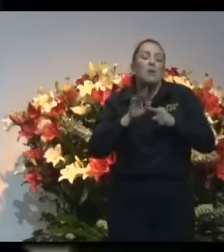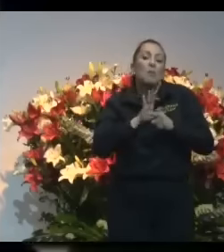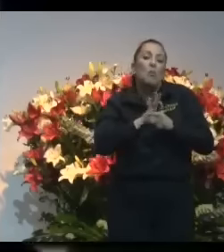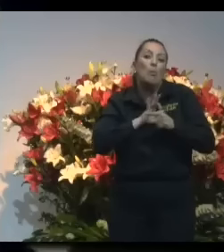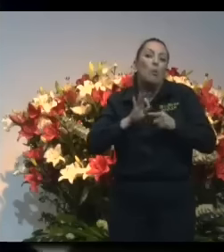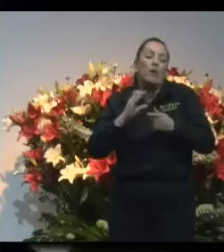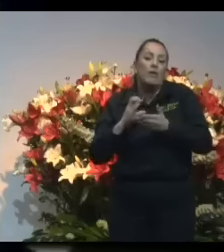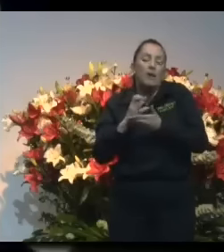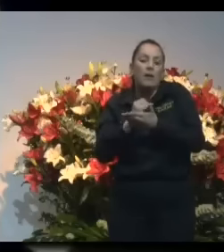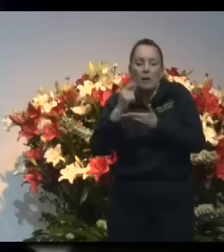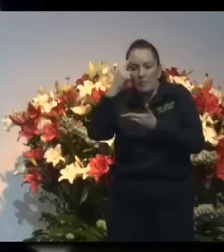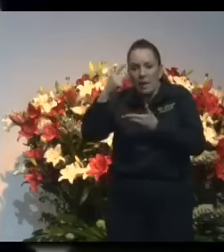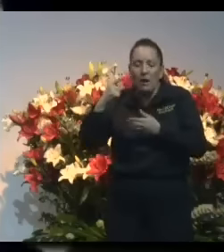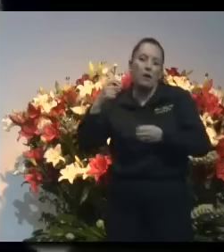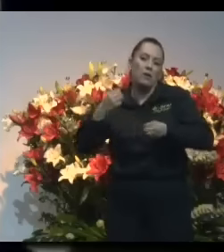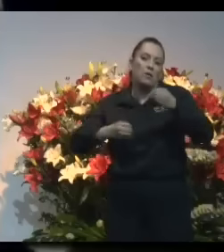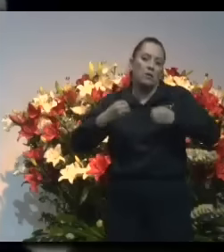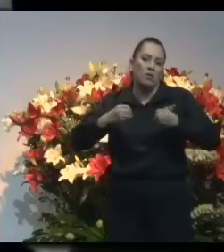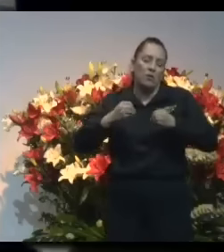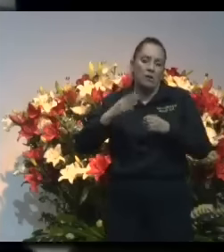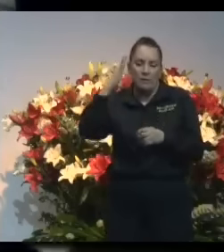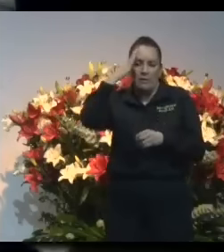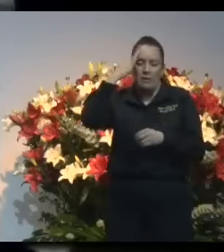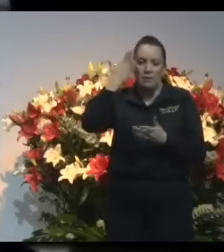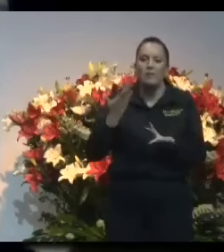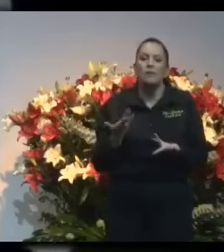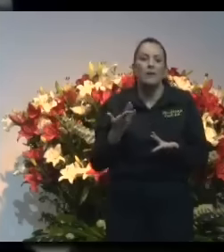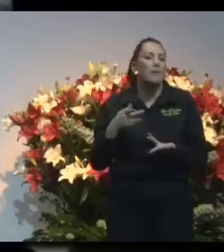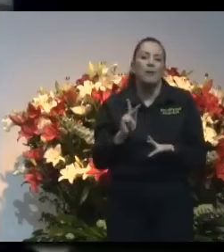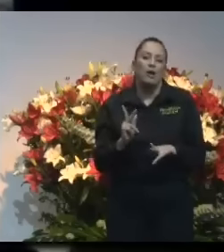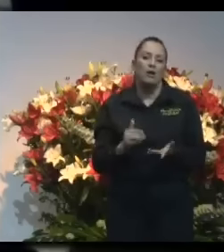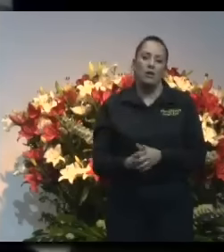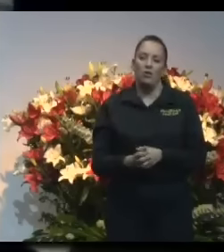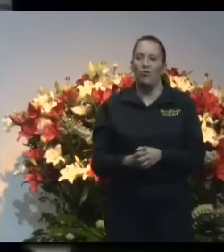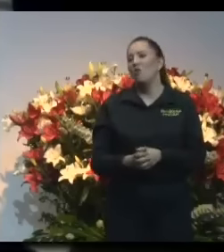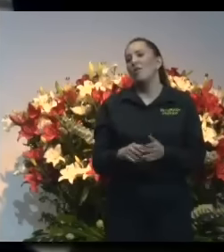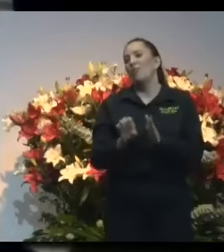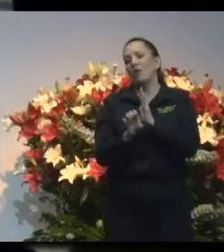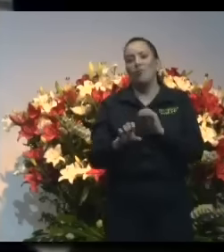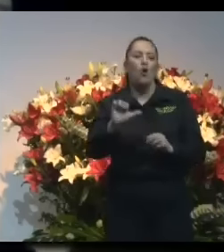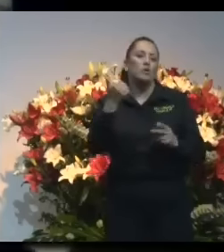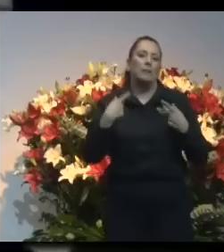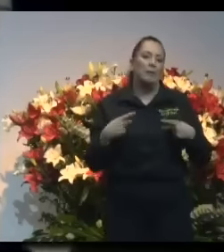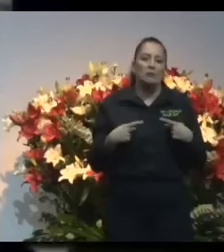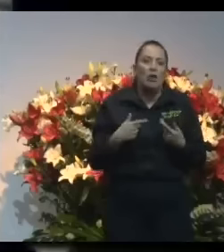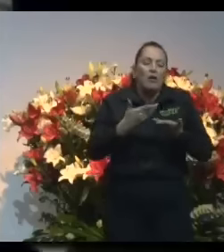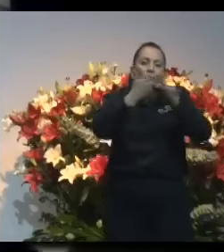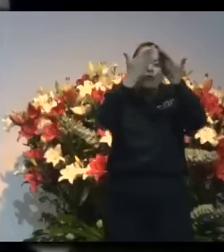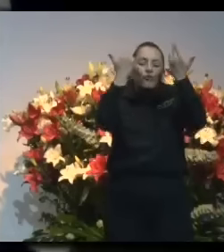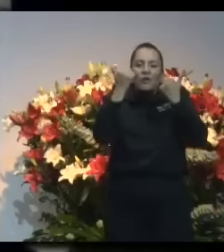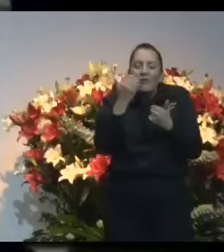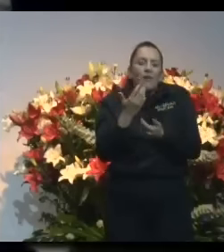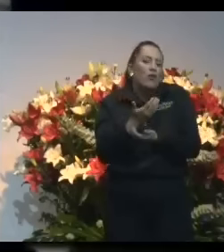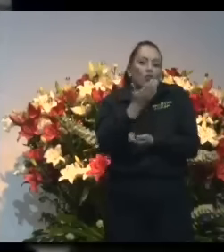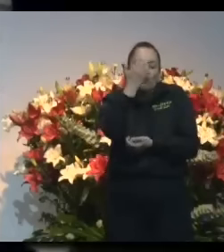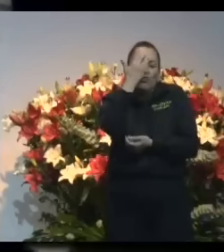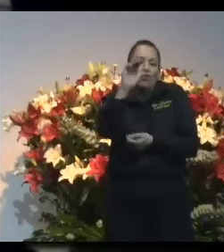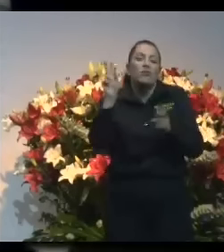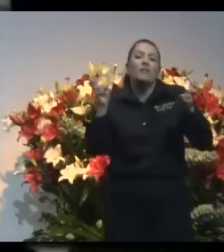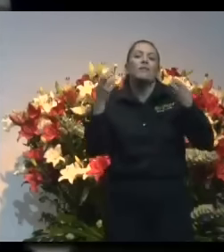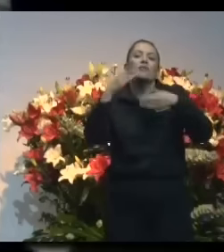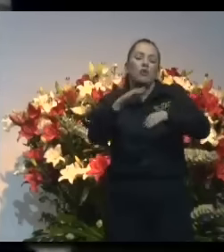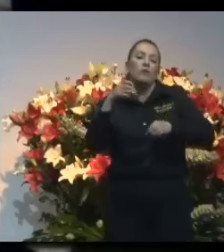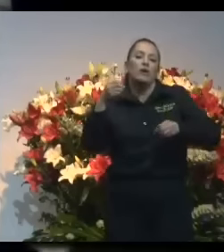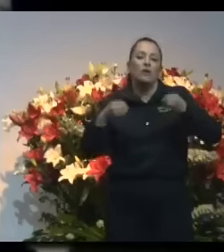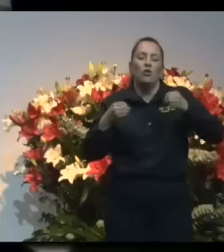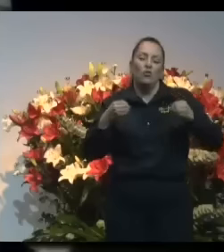el Poder Judicial. Por supuesto que no va a ser nadie que no le entienda al tema de la justicia. Lo único que yo